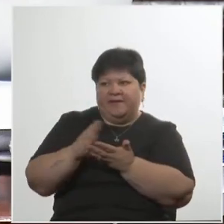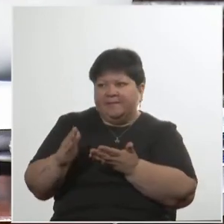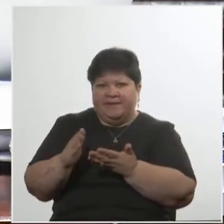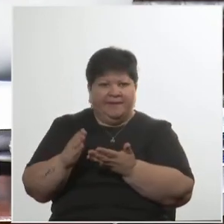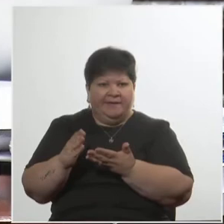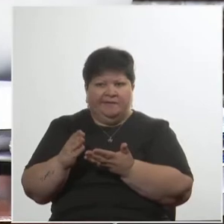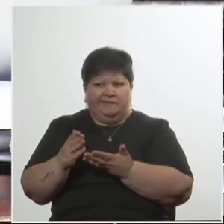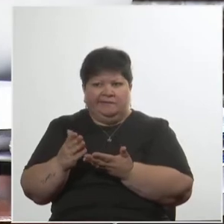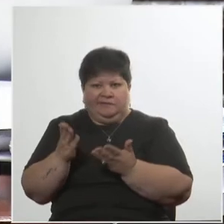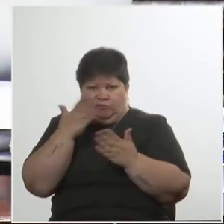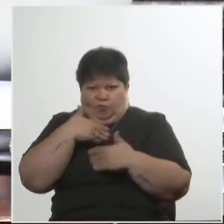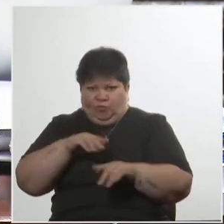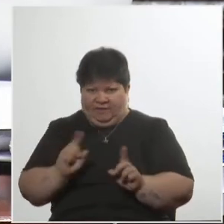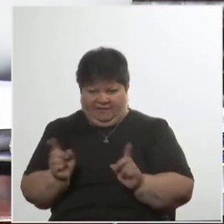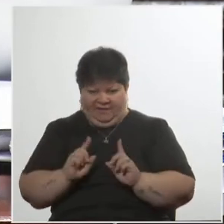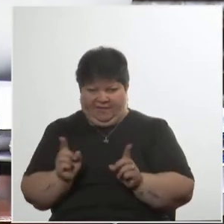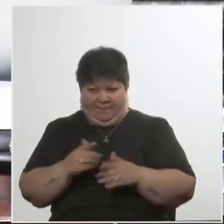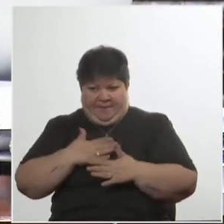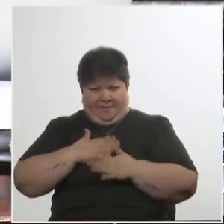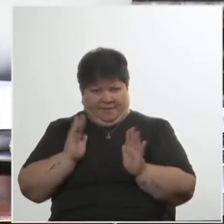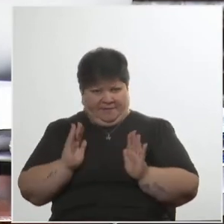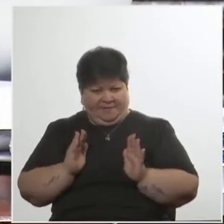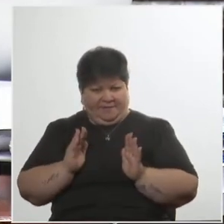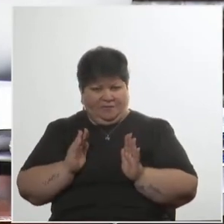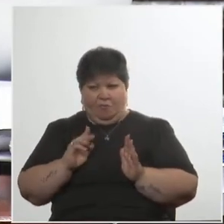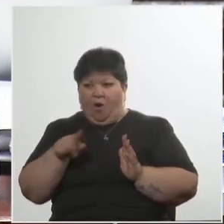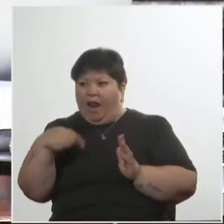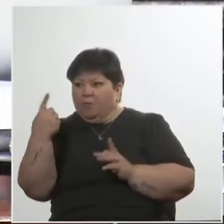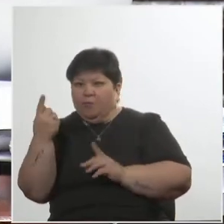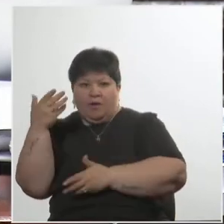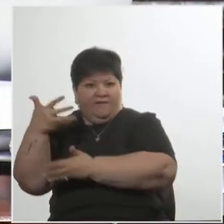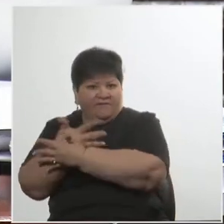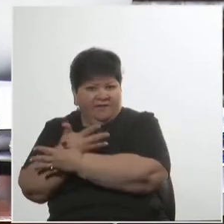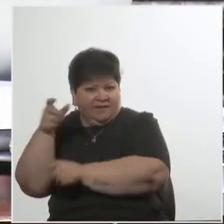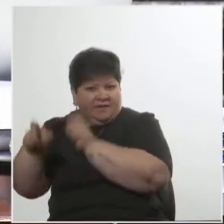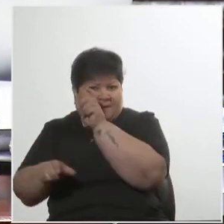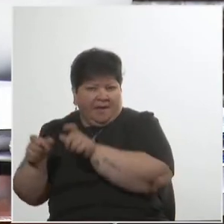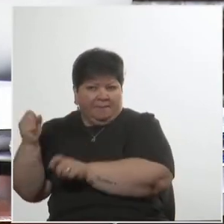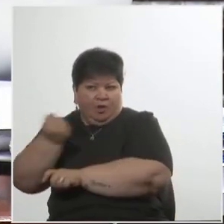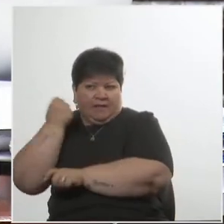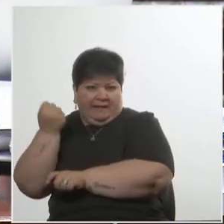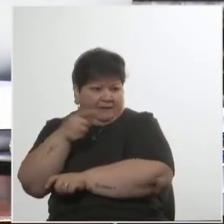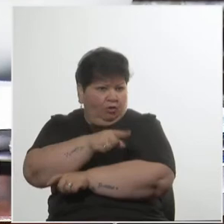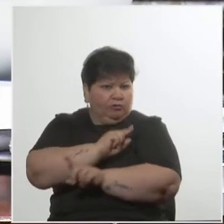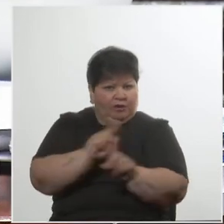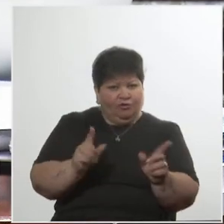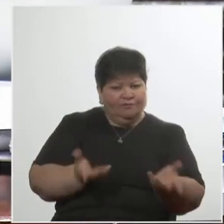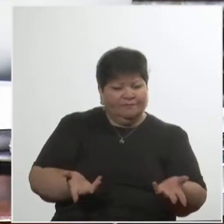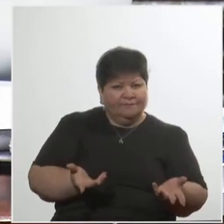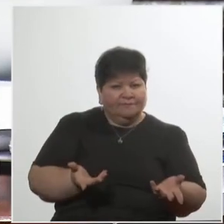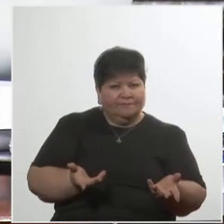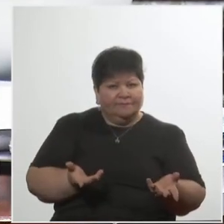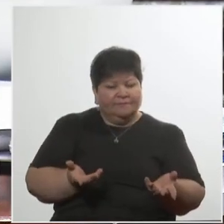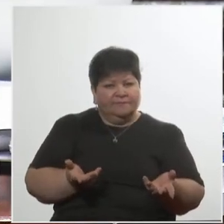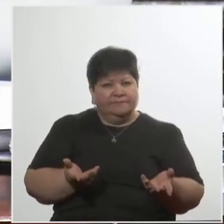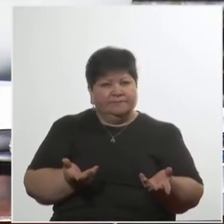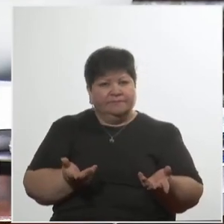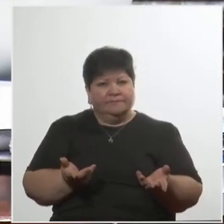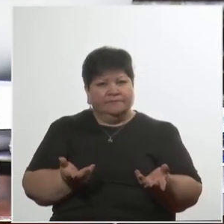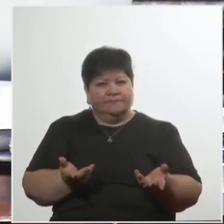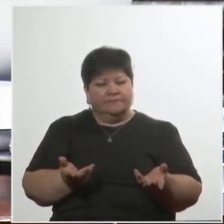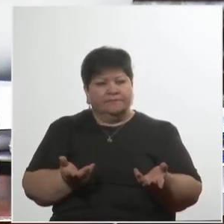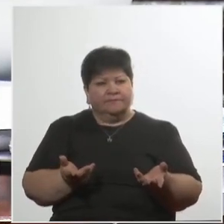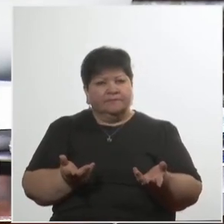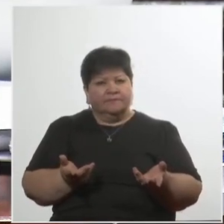incomprensible para mí como si unas víctimas importaran o unas vidas valieran más que otras